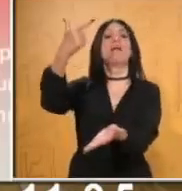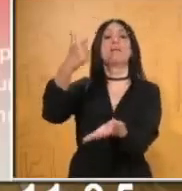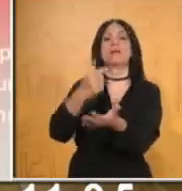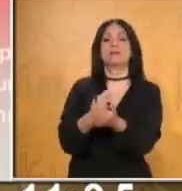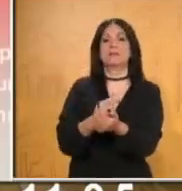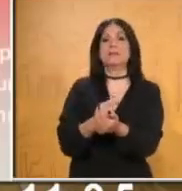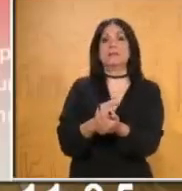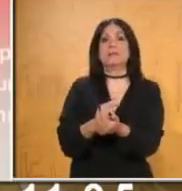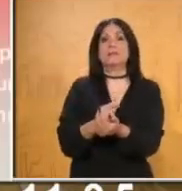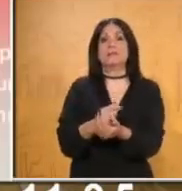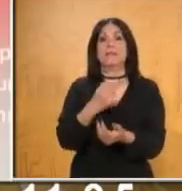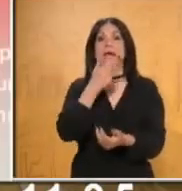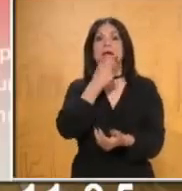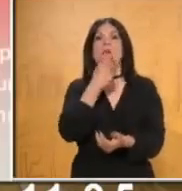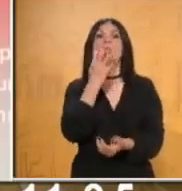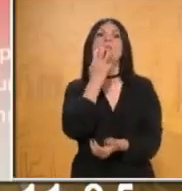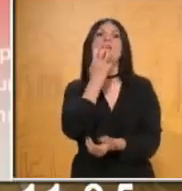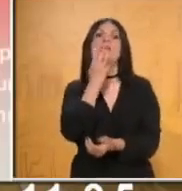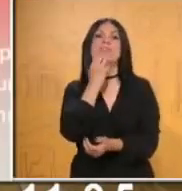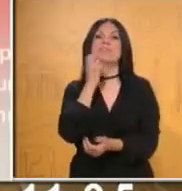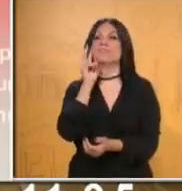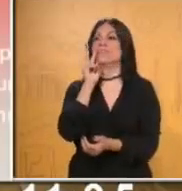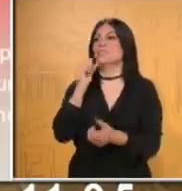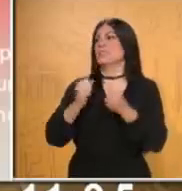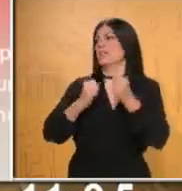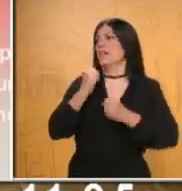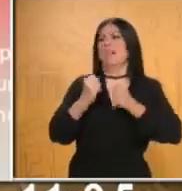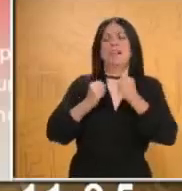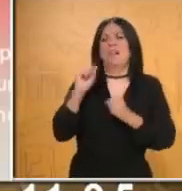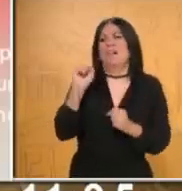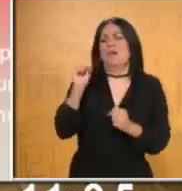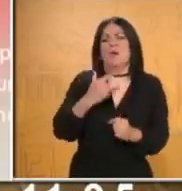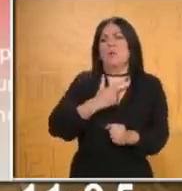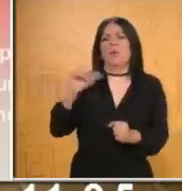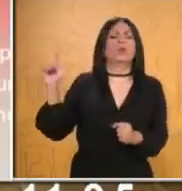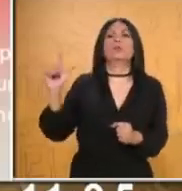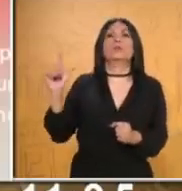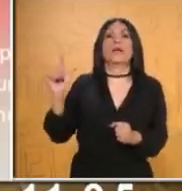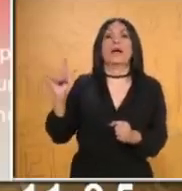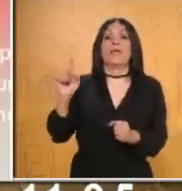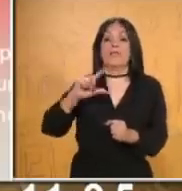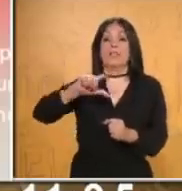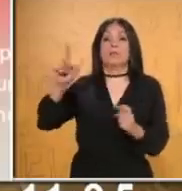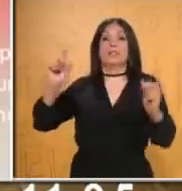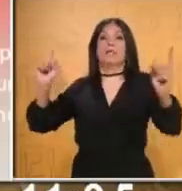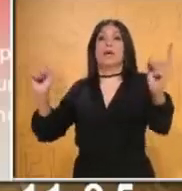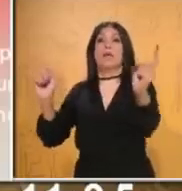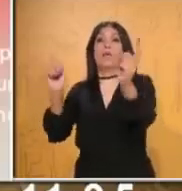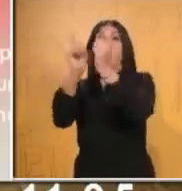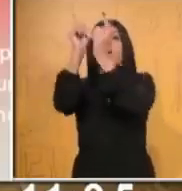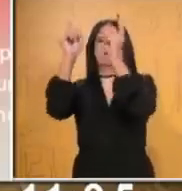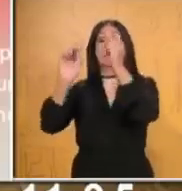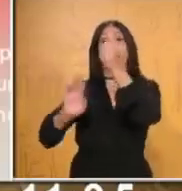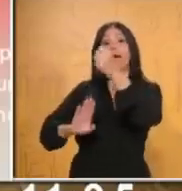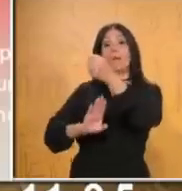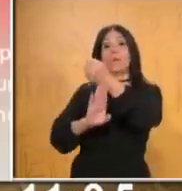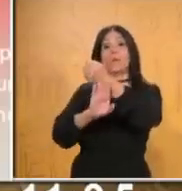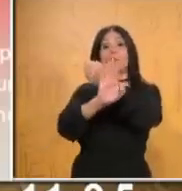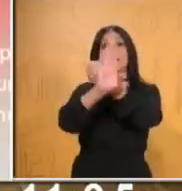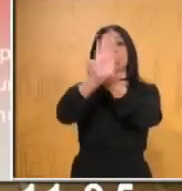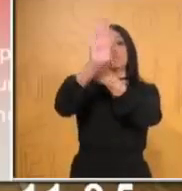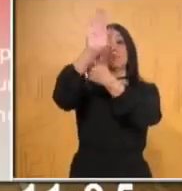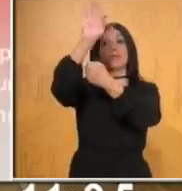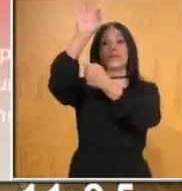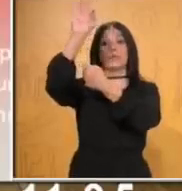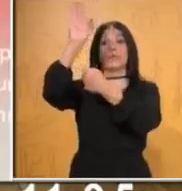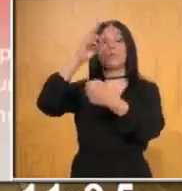y se encuentra ahora con un tercer espíritu, que es el espíritu de la Navidad futura, que es